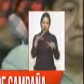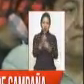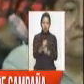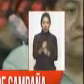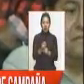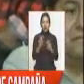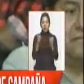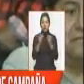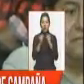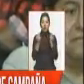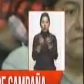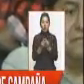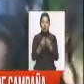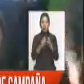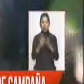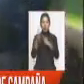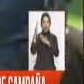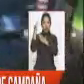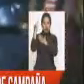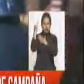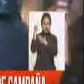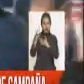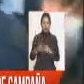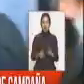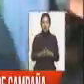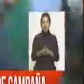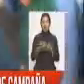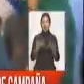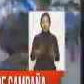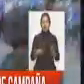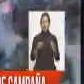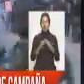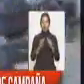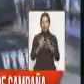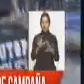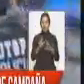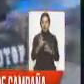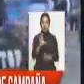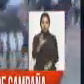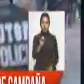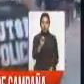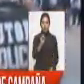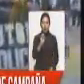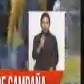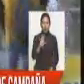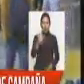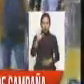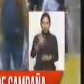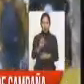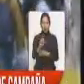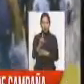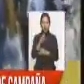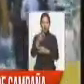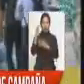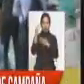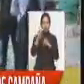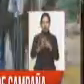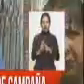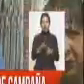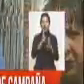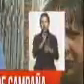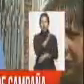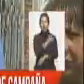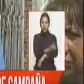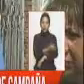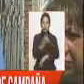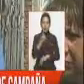de la brigada parlamentaria Cruce. En la misma línea, el ejecutivo de la Central Obrera Departamental en Santa Cruz se pronunció. No es ese el